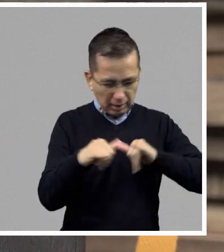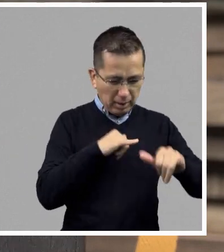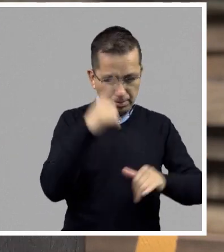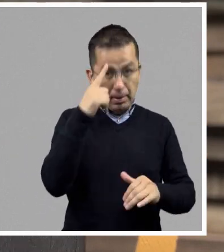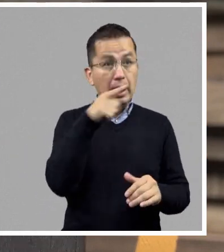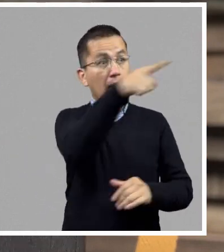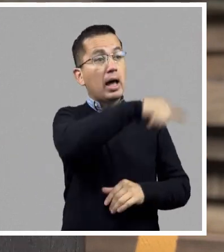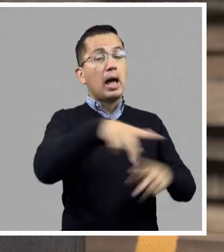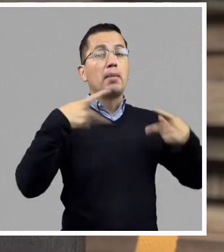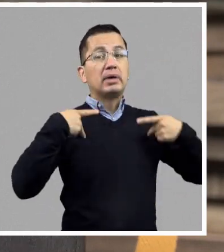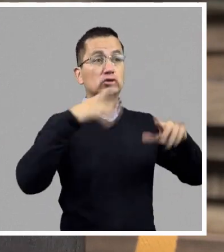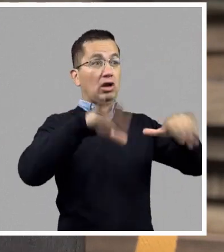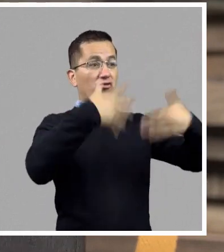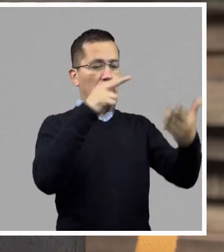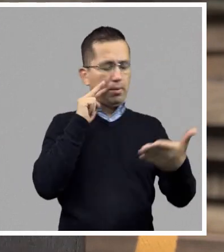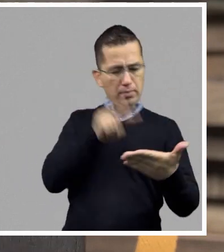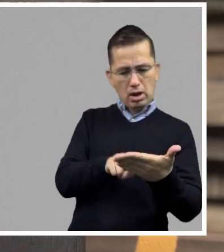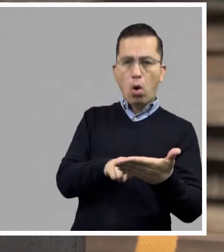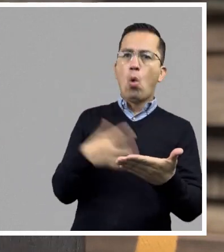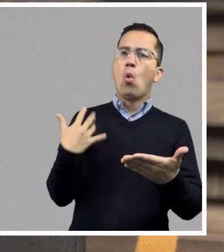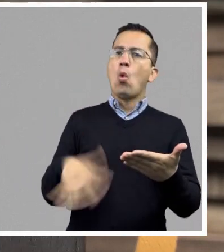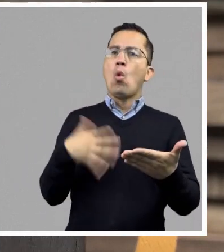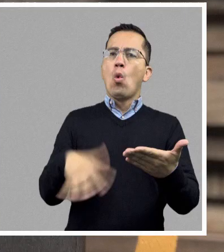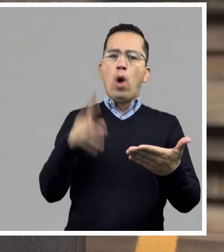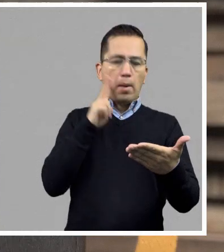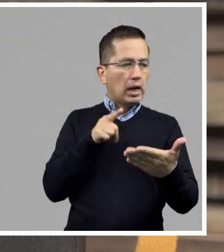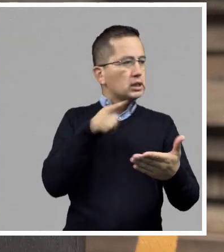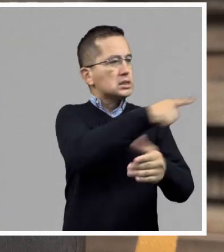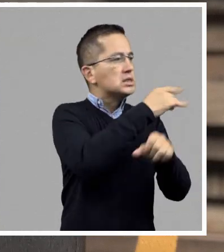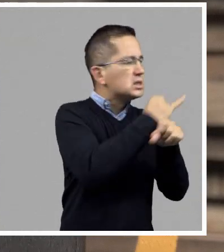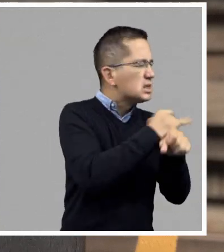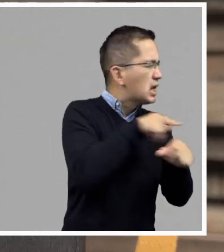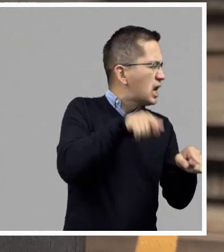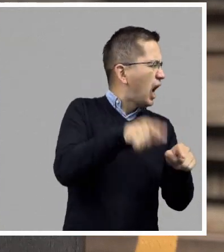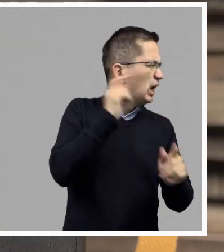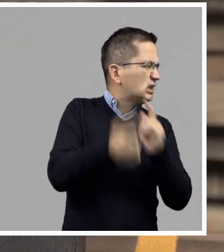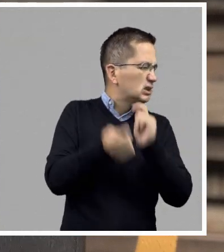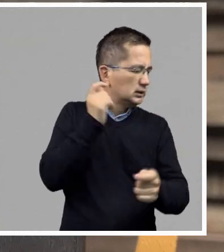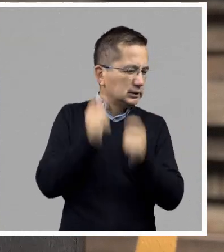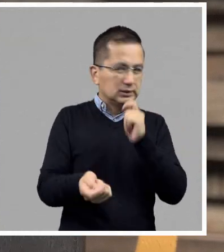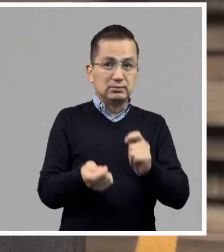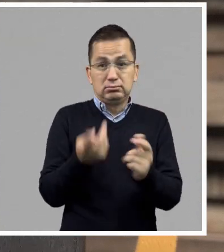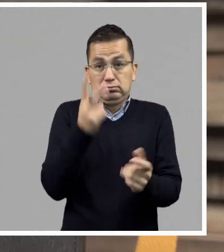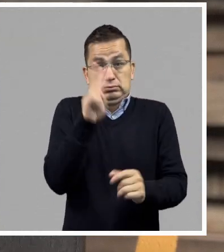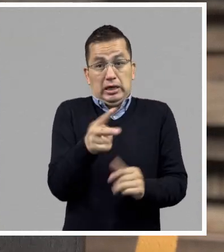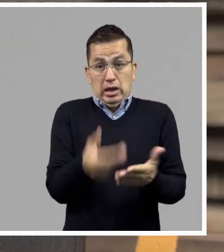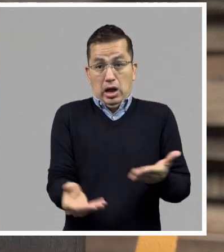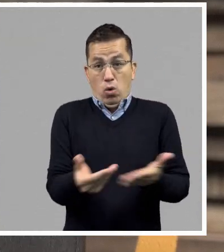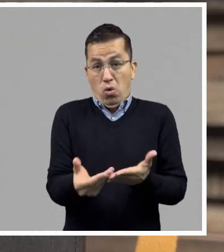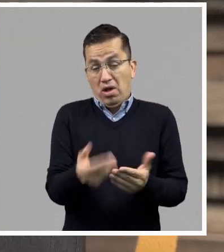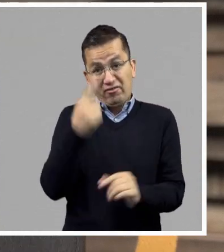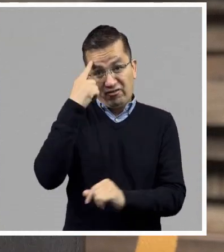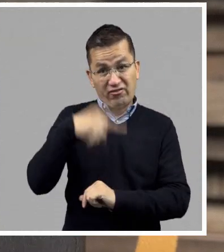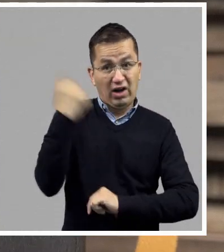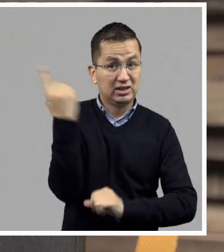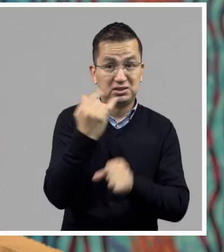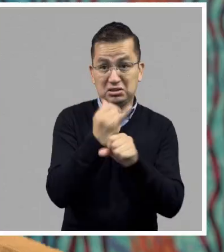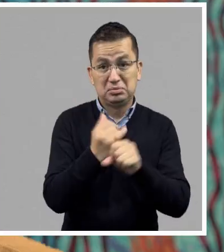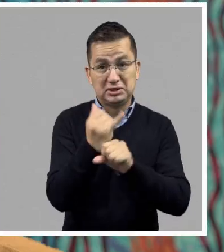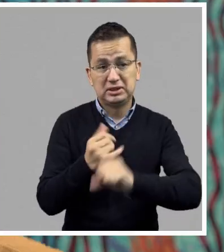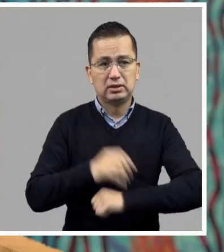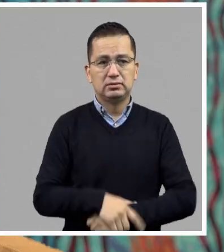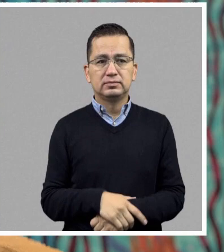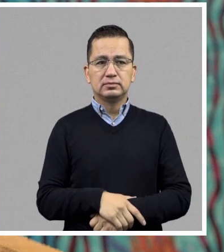para que la gente como que guau y investigará un poco más y ahora es tan fácil investigar y Buscar que bueno entonces